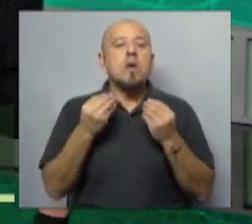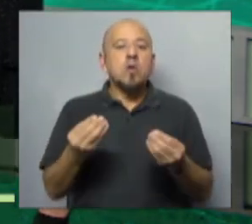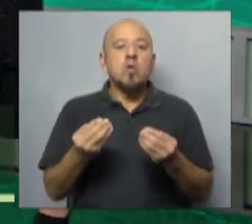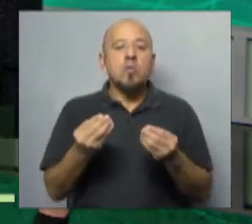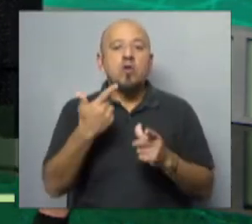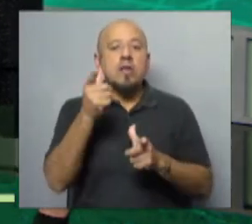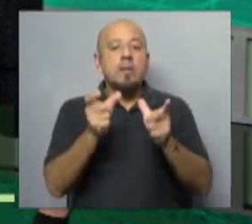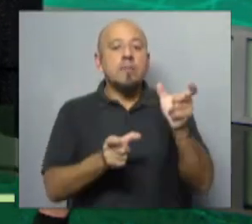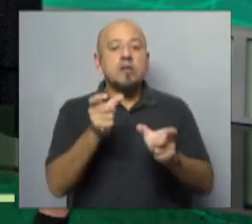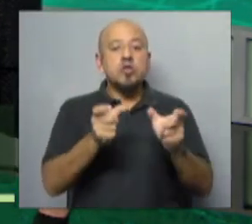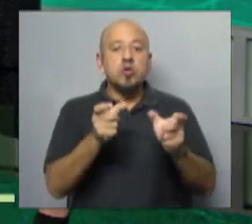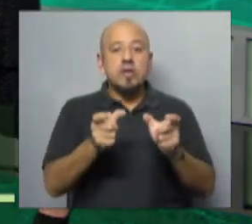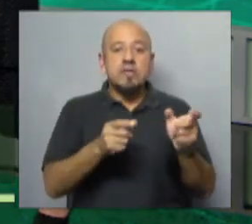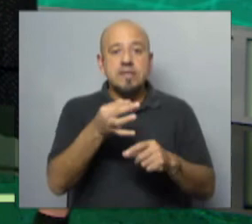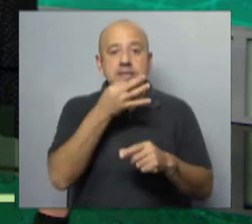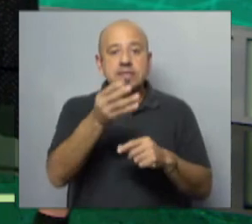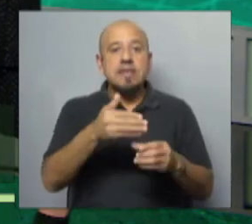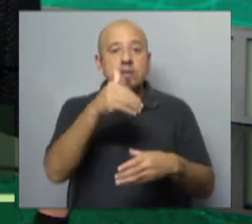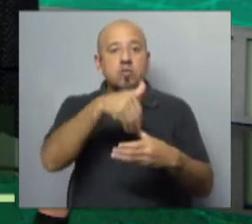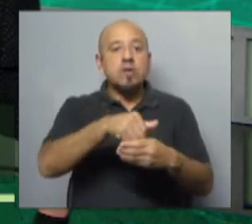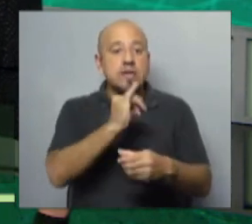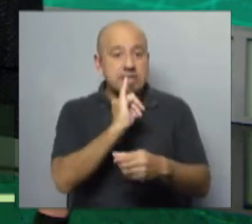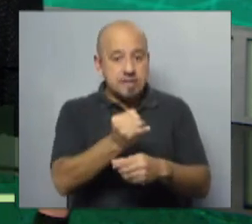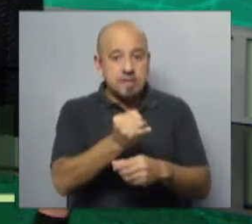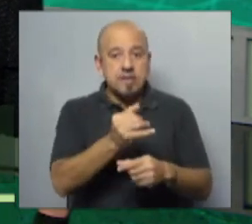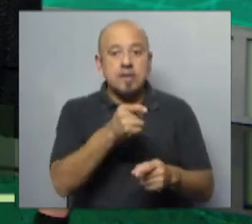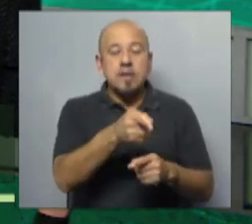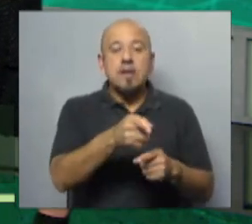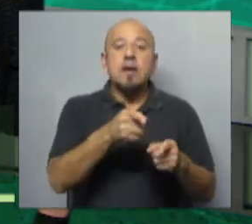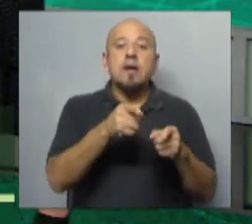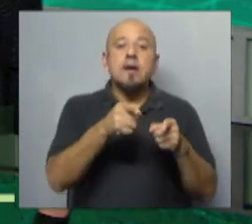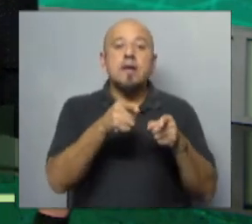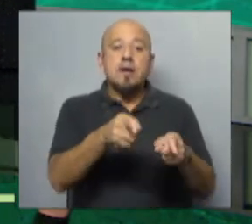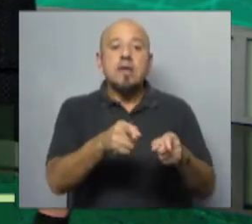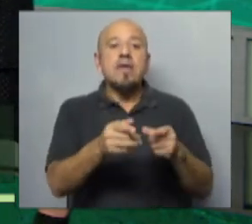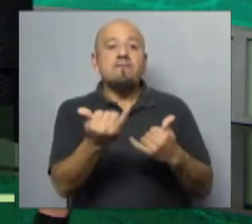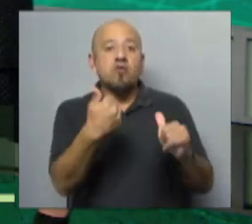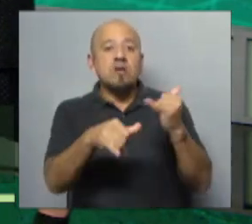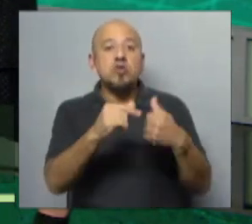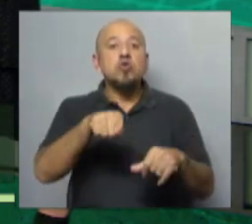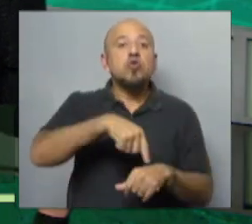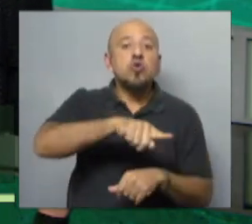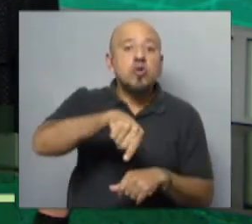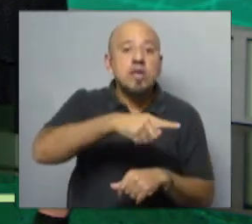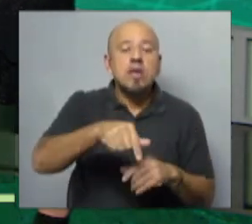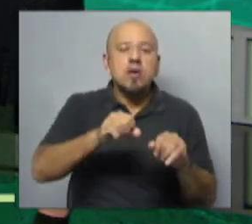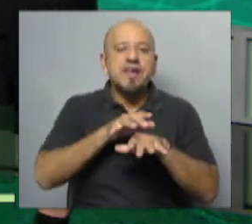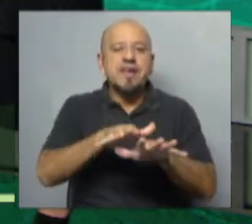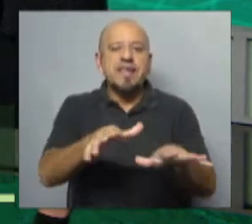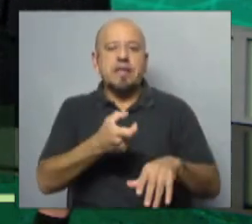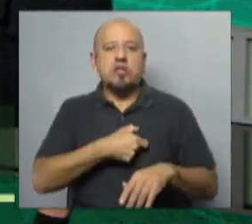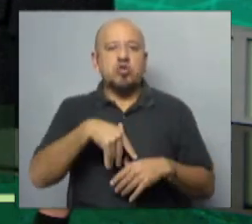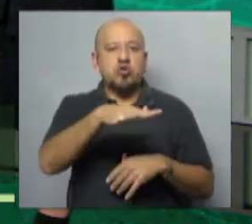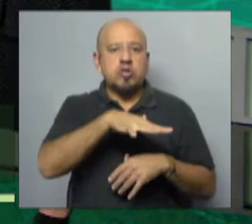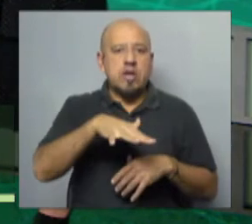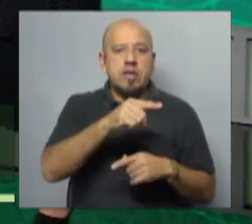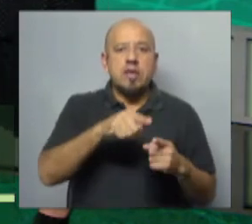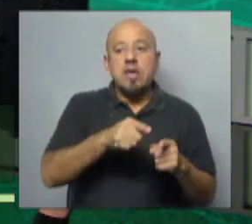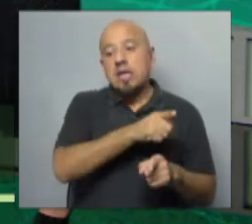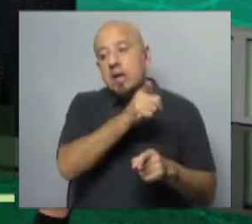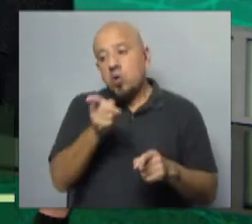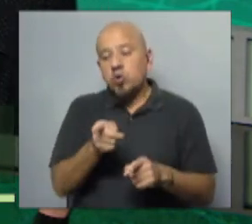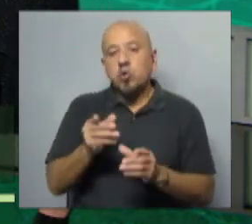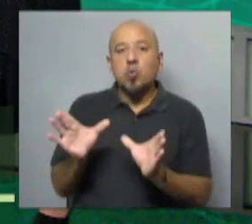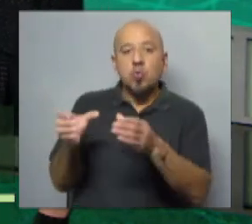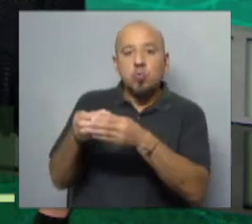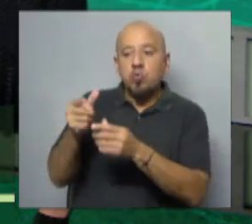las personas que dicen que van a votar por él si dicen que éste se informan más a través de las redes sociales que en las que van a votar por el no